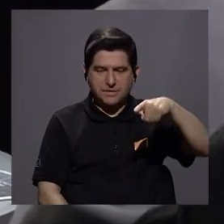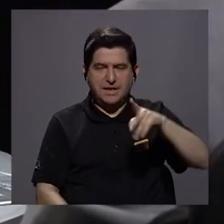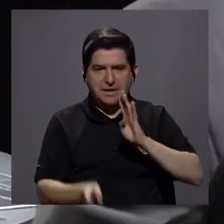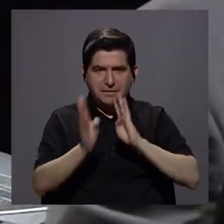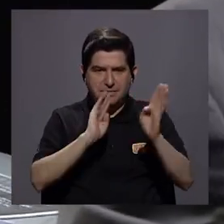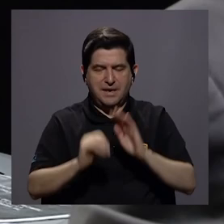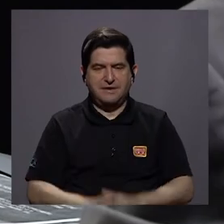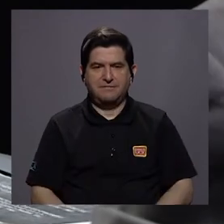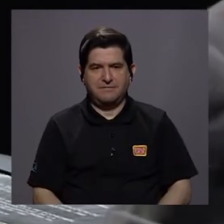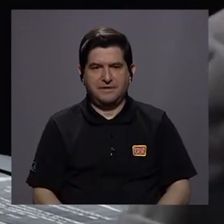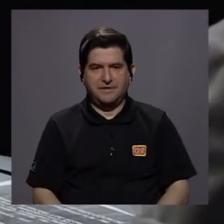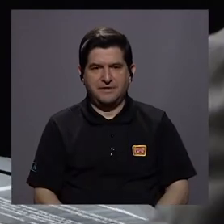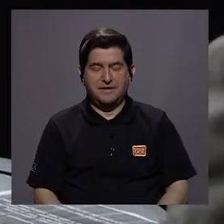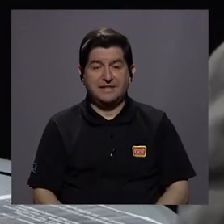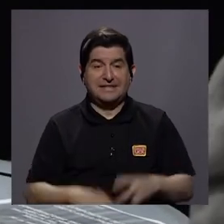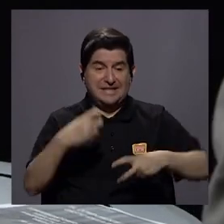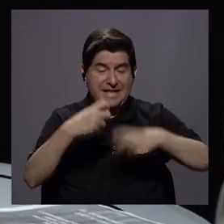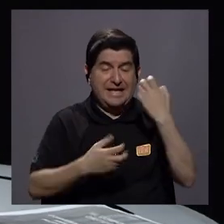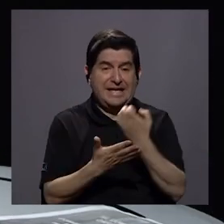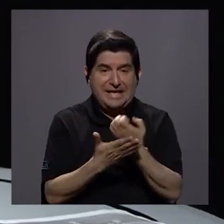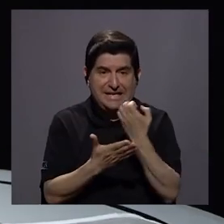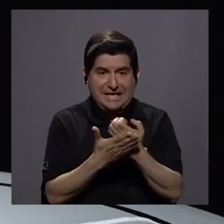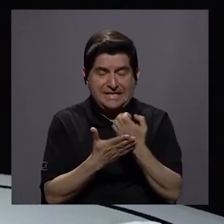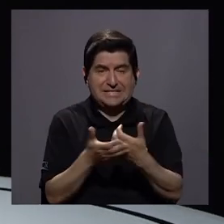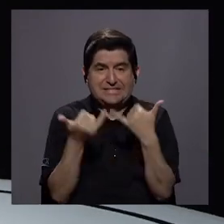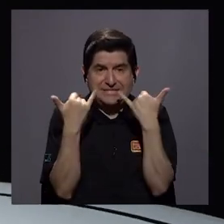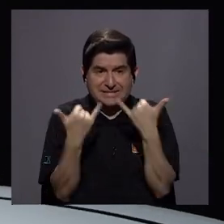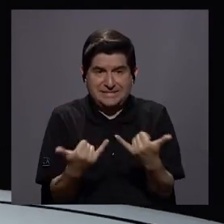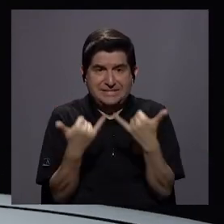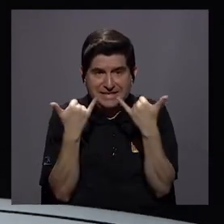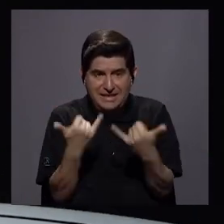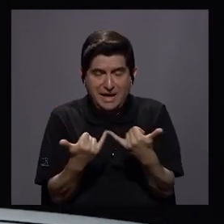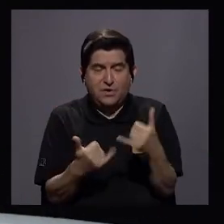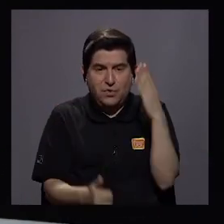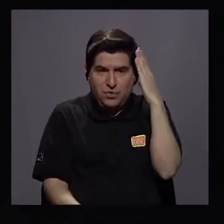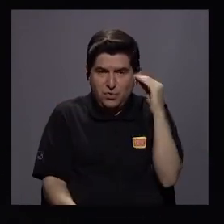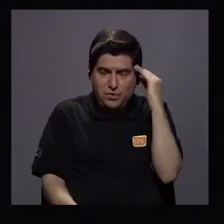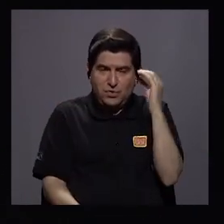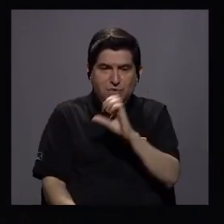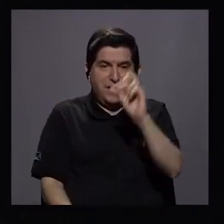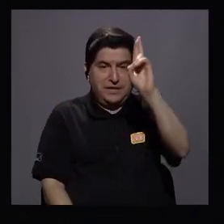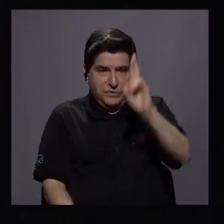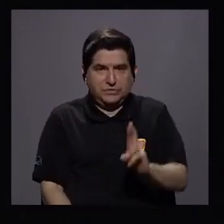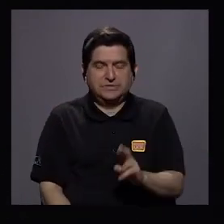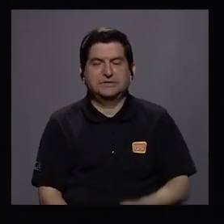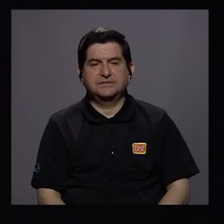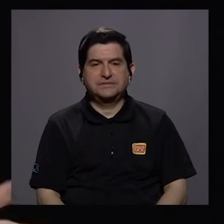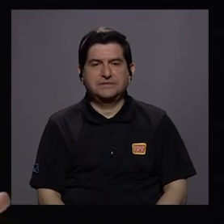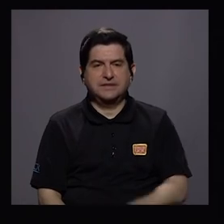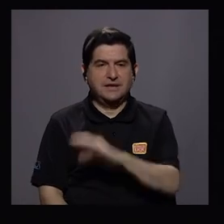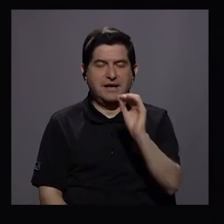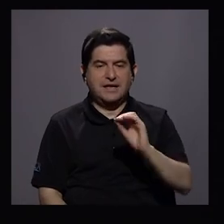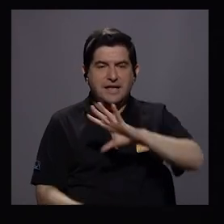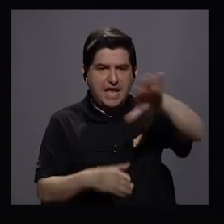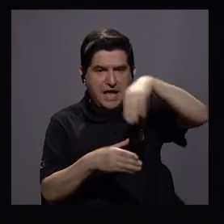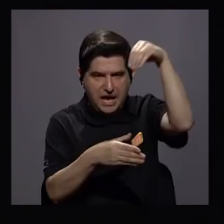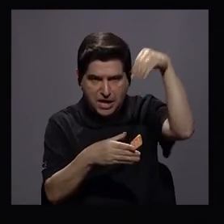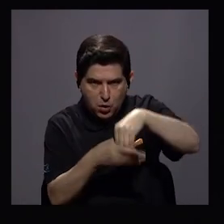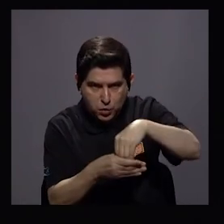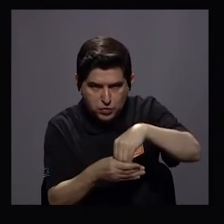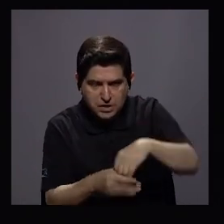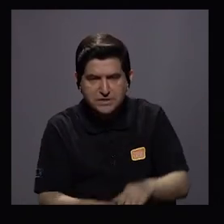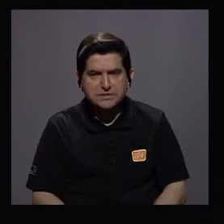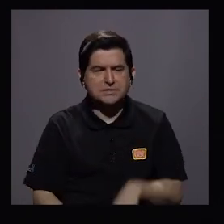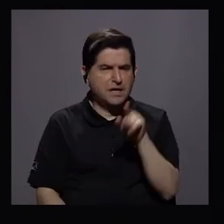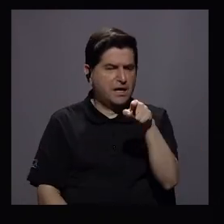este bloque sobre esta crisis económica que estamos vivenciando en nuestra Costa Rica y que en su contexto nos ha dado